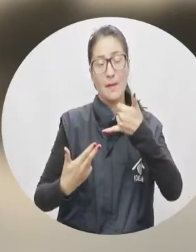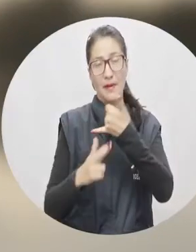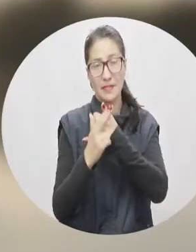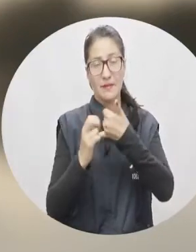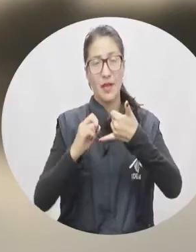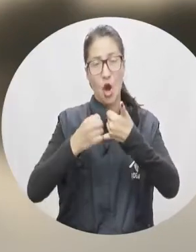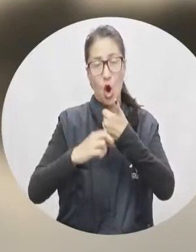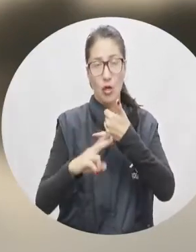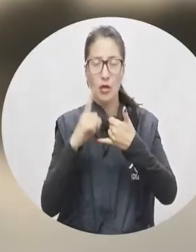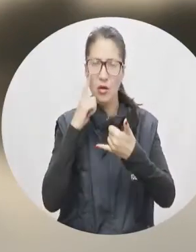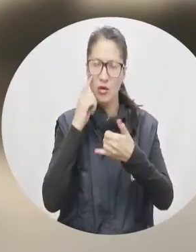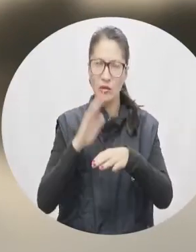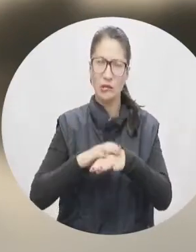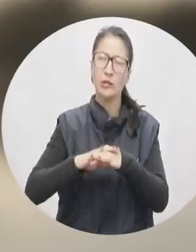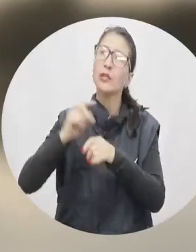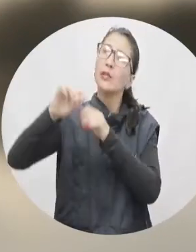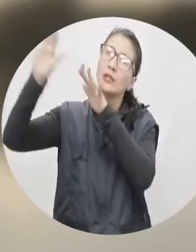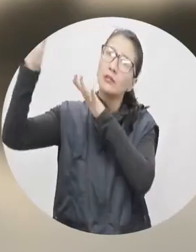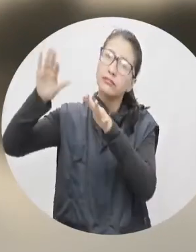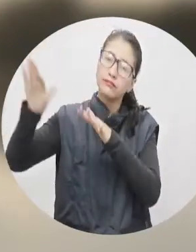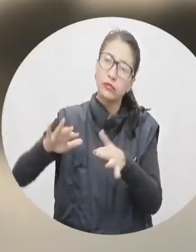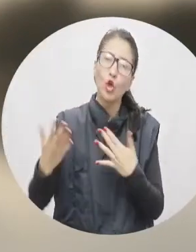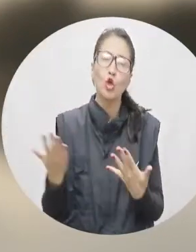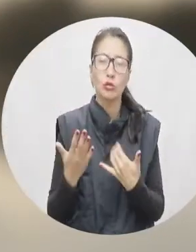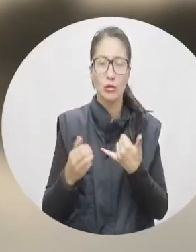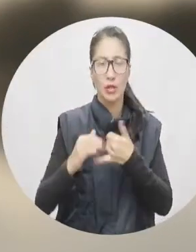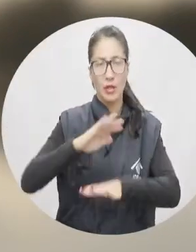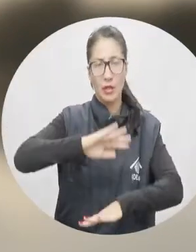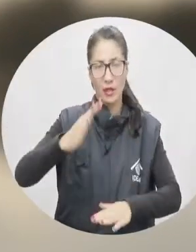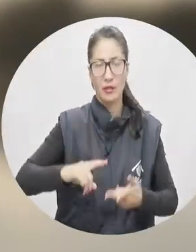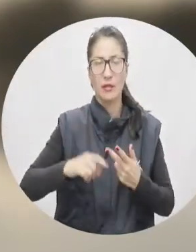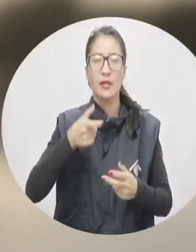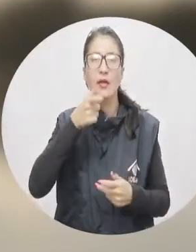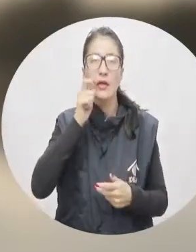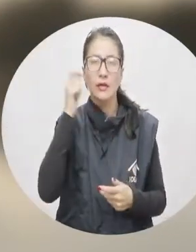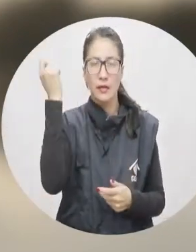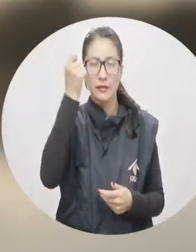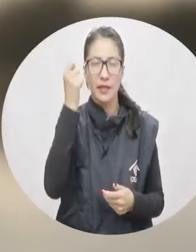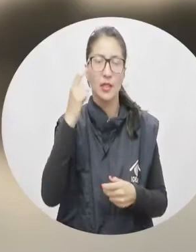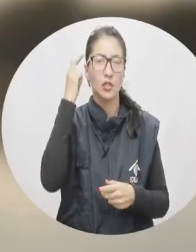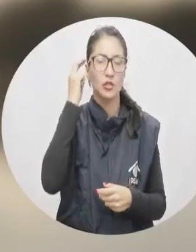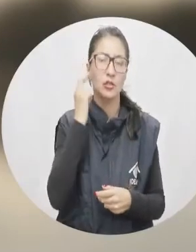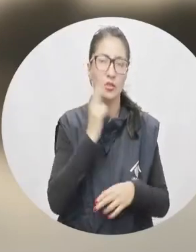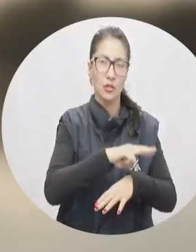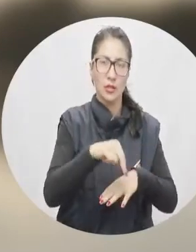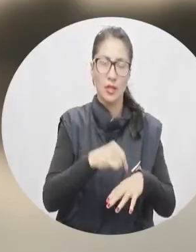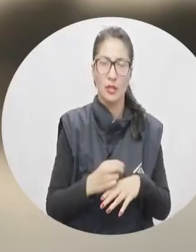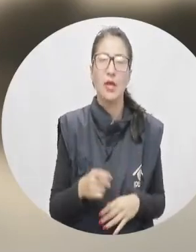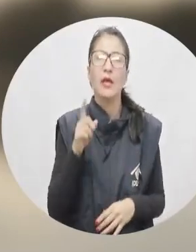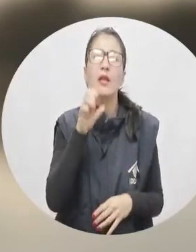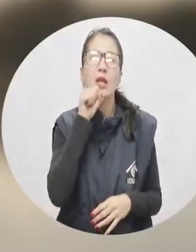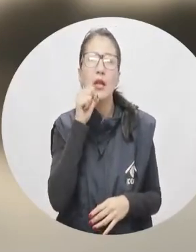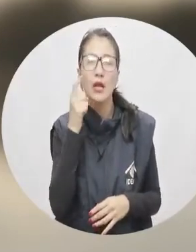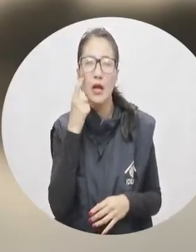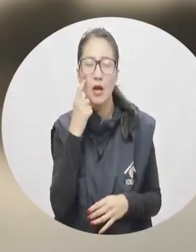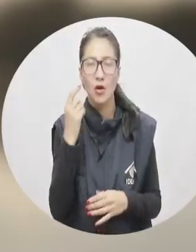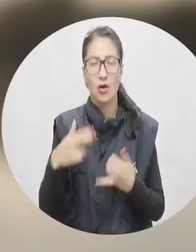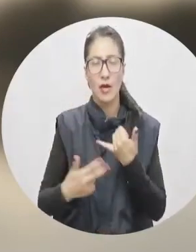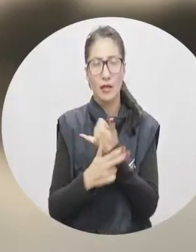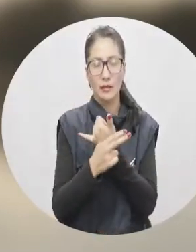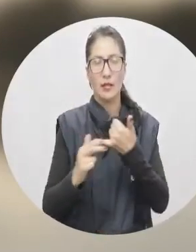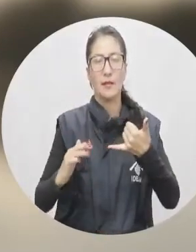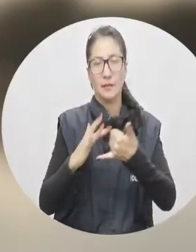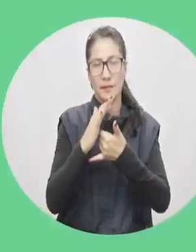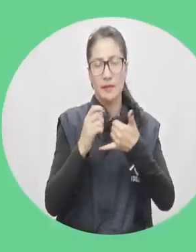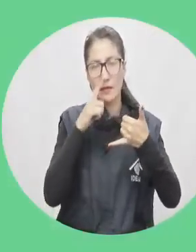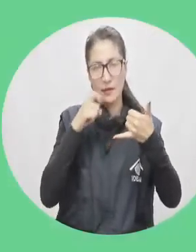Alerta roja por deslizamientos en sectores de Antioquia, Caldas, Meta, Chocó y Nariño. Alerta naranja en las regiones Andina, Pacífica,